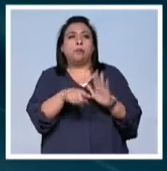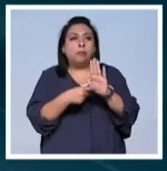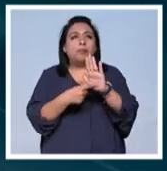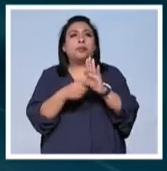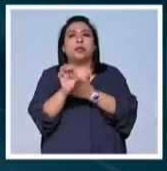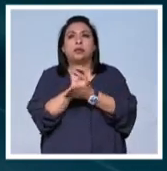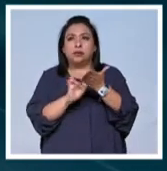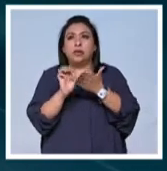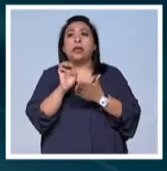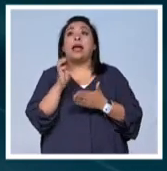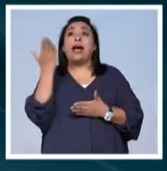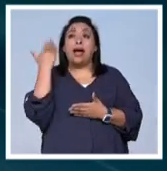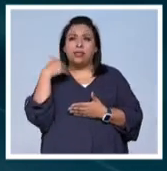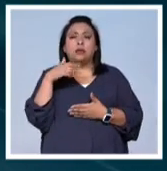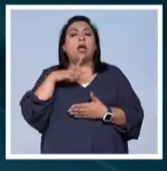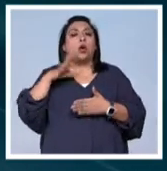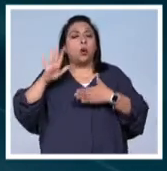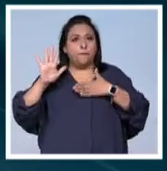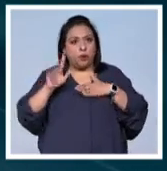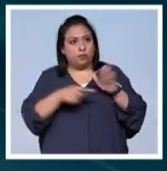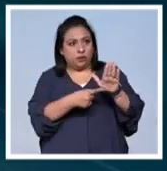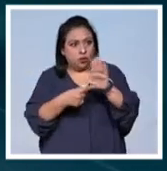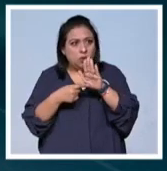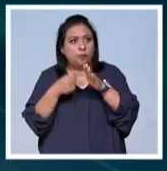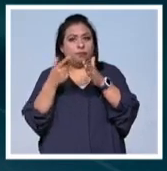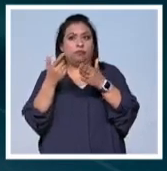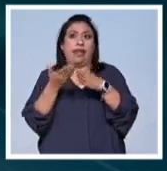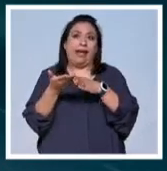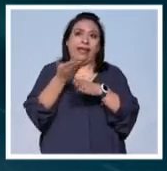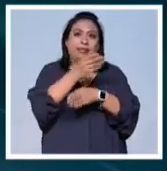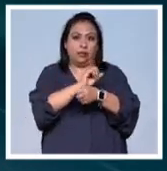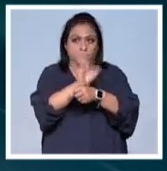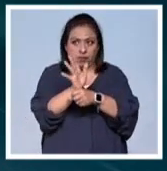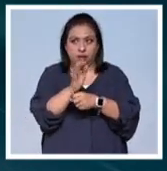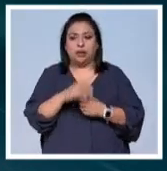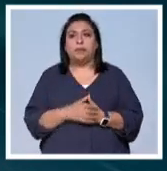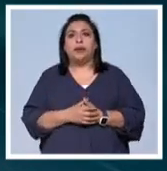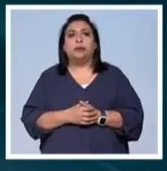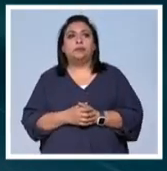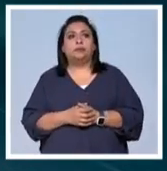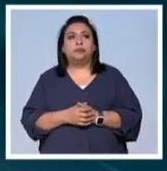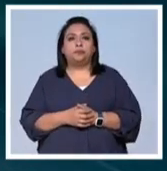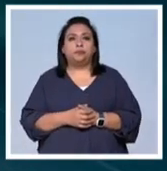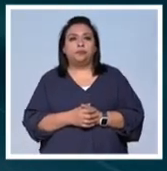escena obras que teníamos compromiso de llevarles escena desde antes de la pandemia